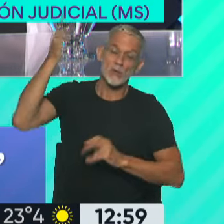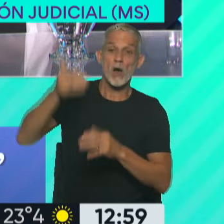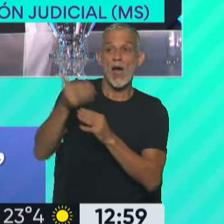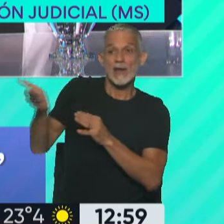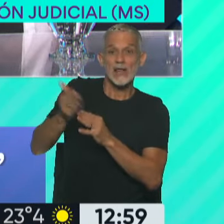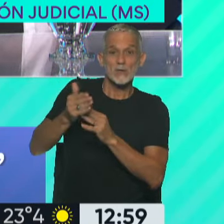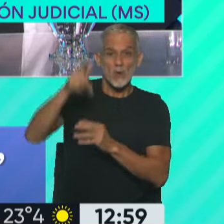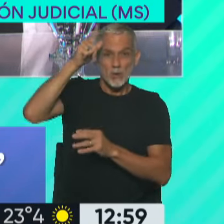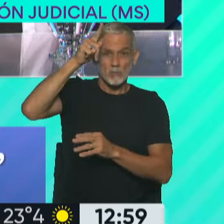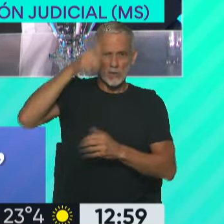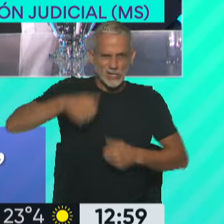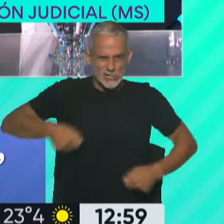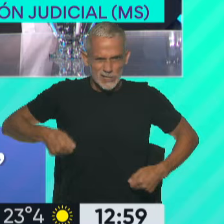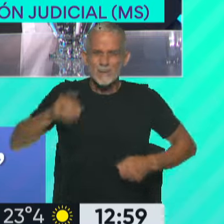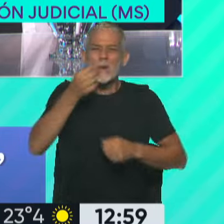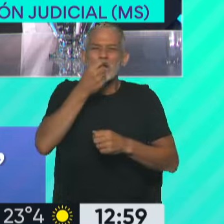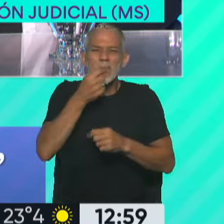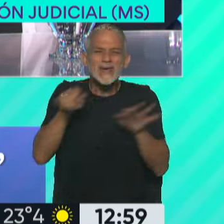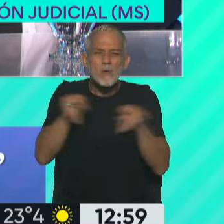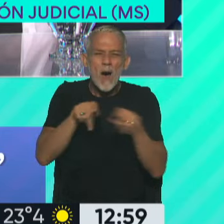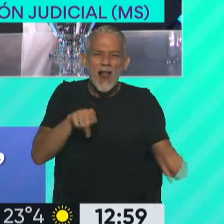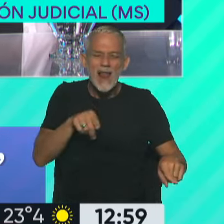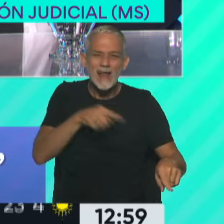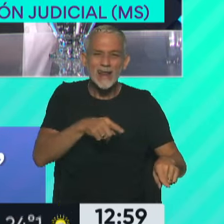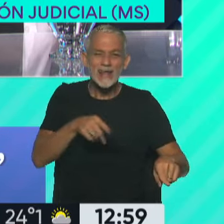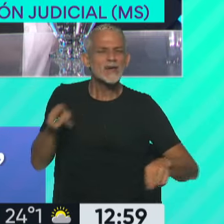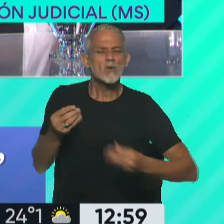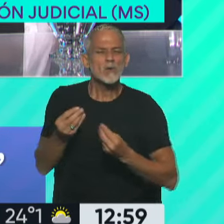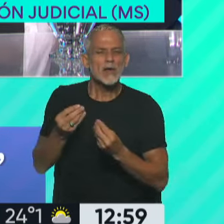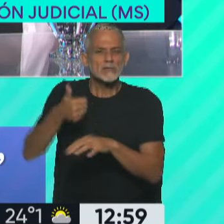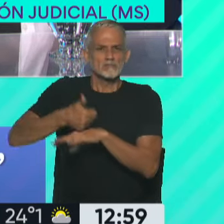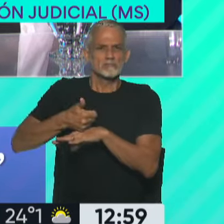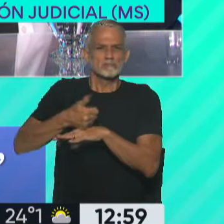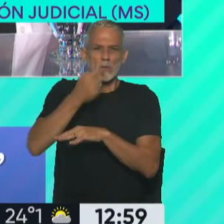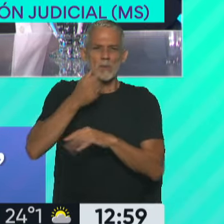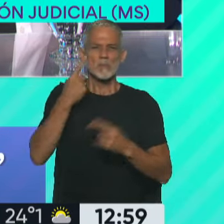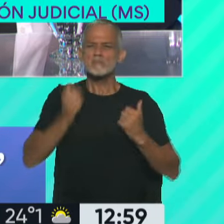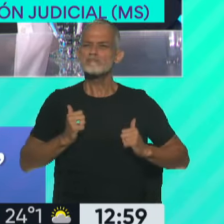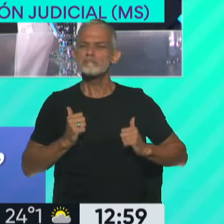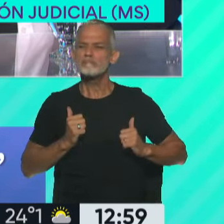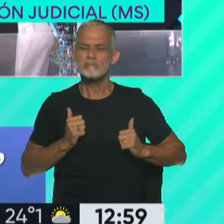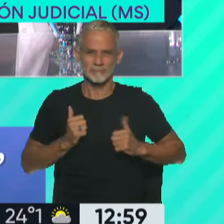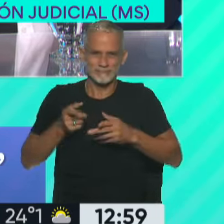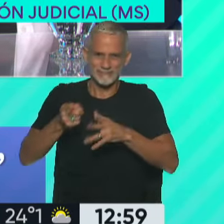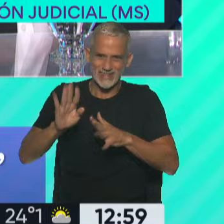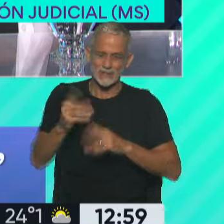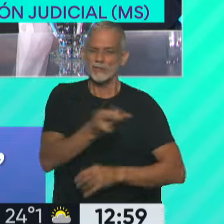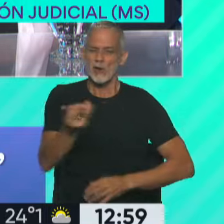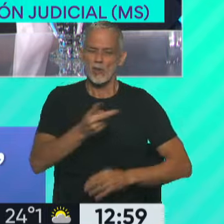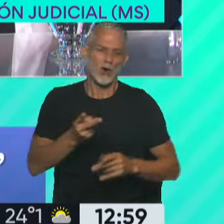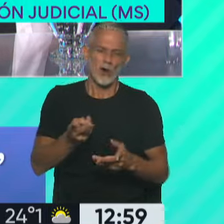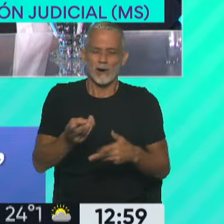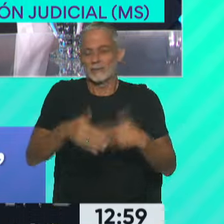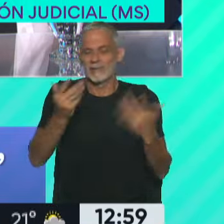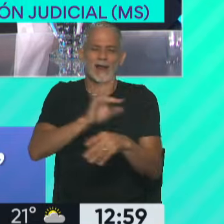vigilante gigantesco, con los mismos bigotes de Carlitos, que hacía el control, jugamos, de estos dos que